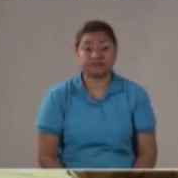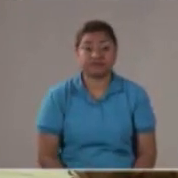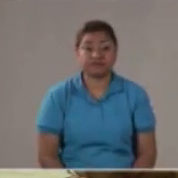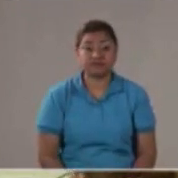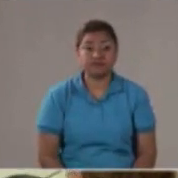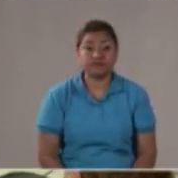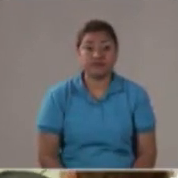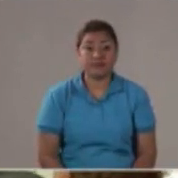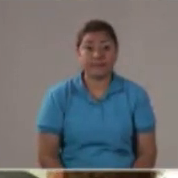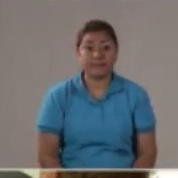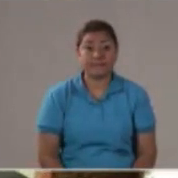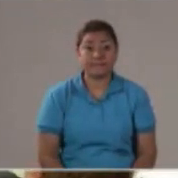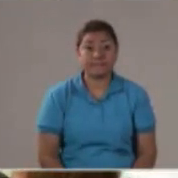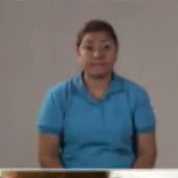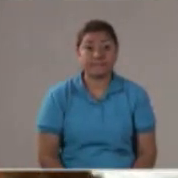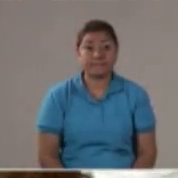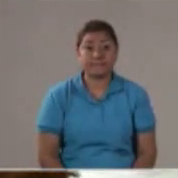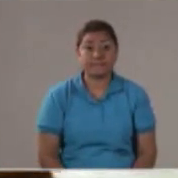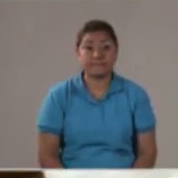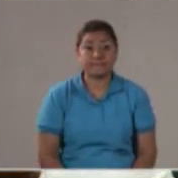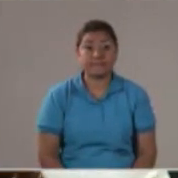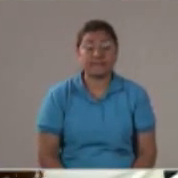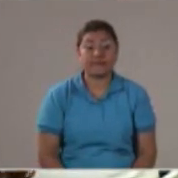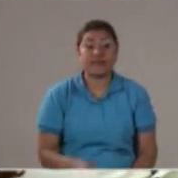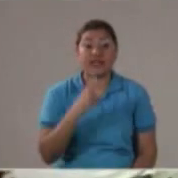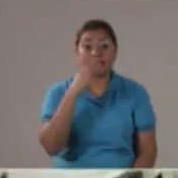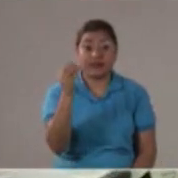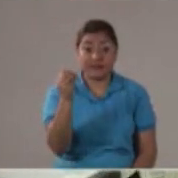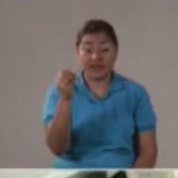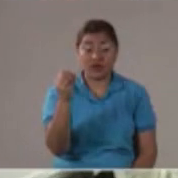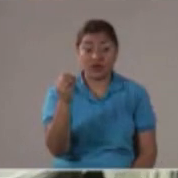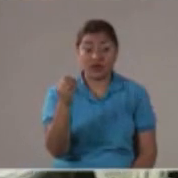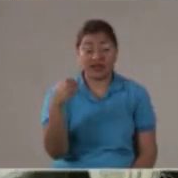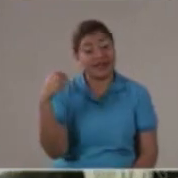Vaya, pues al hermano Rodrigo le fue muy bien bendiciendo a los que tenía a la par.